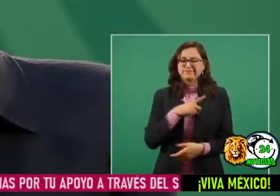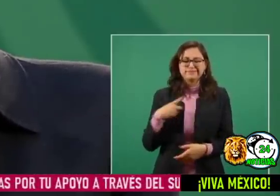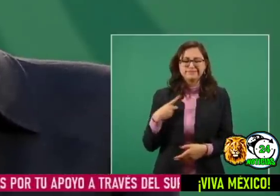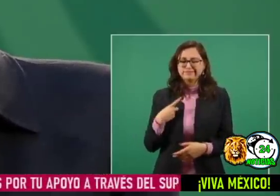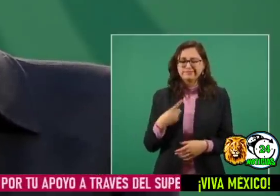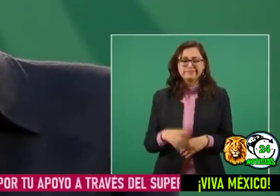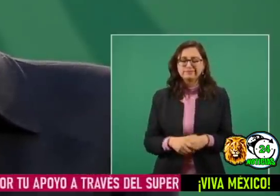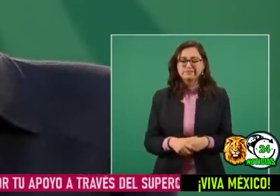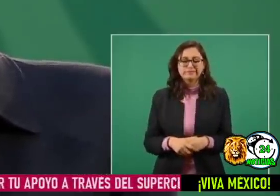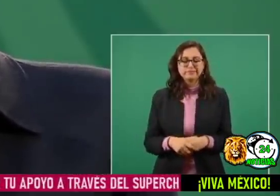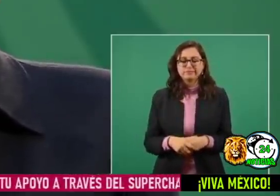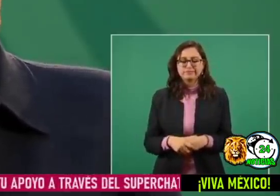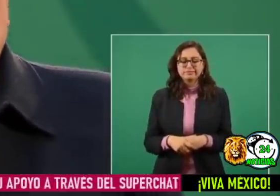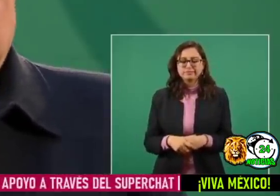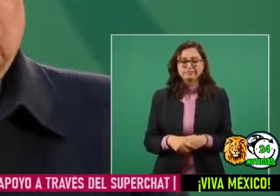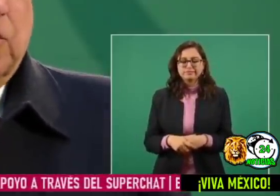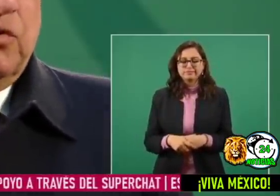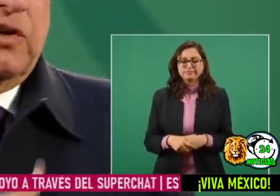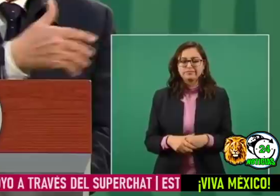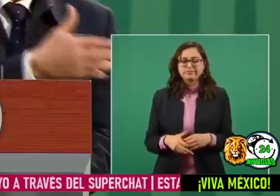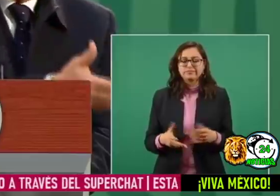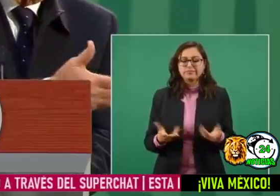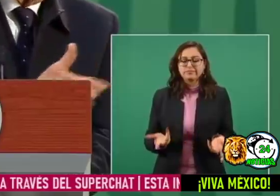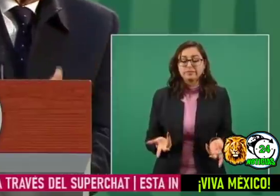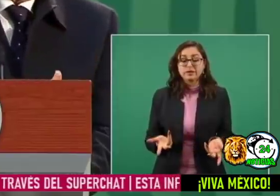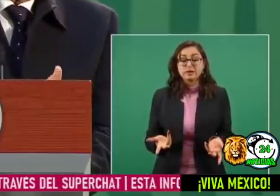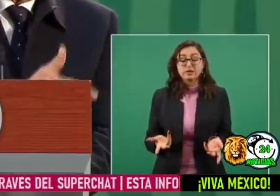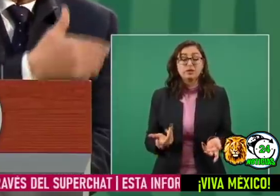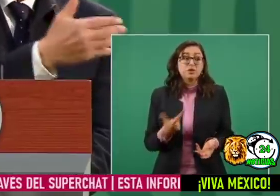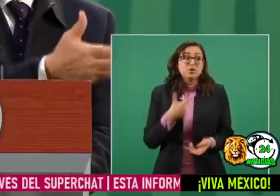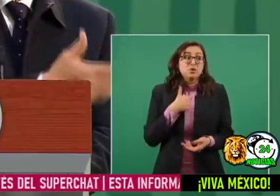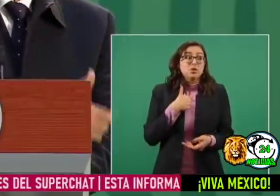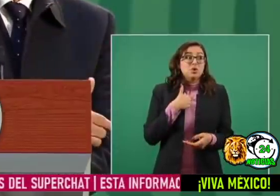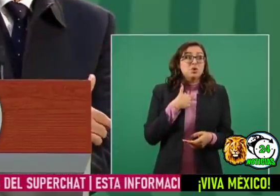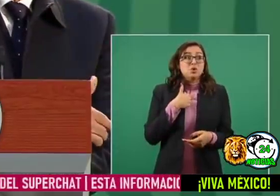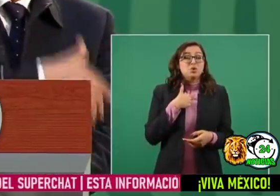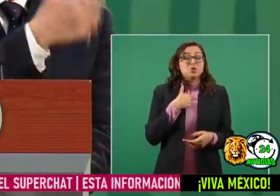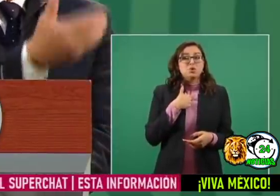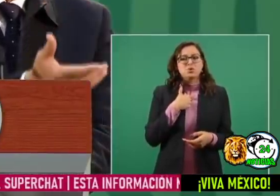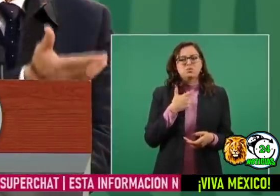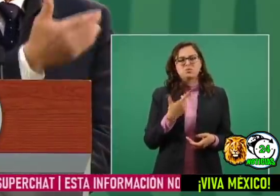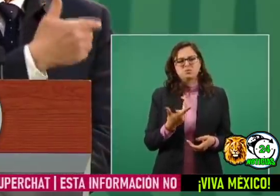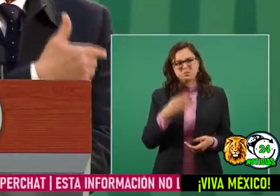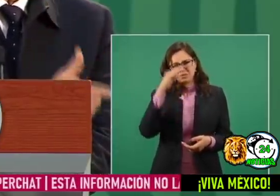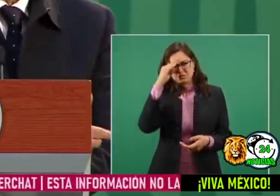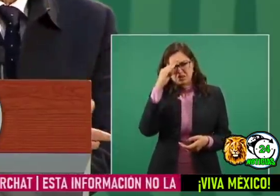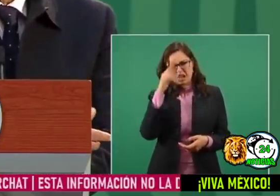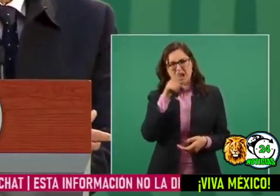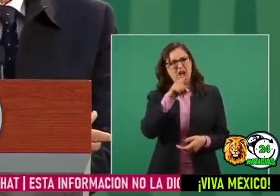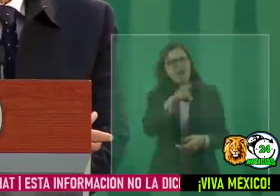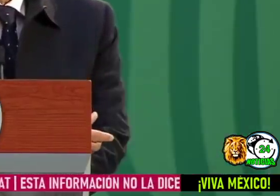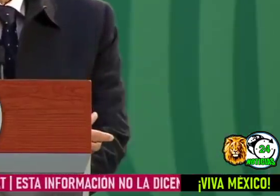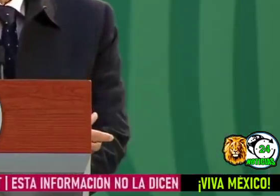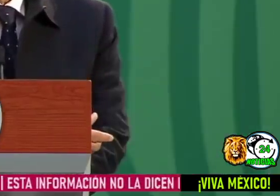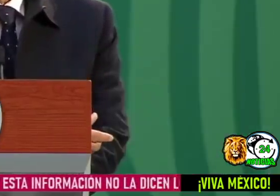de que o no quiero yo que sea él porque a mí me tocaba,